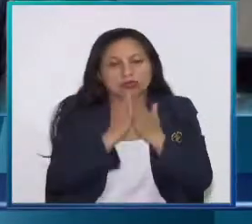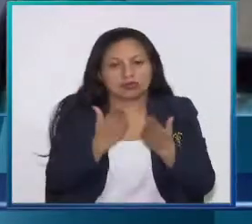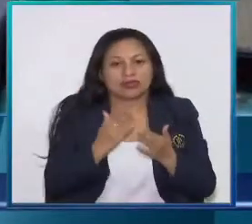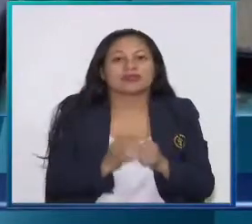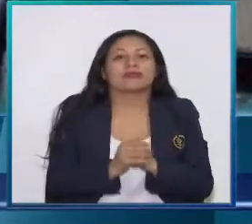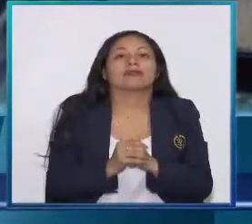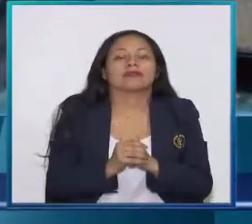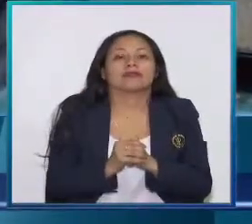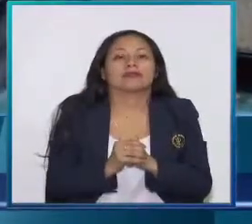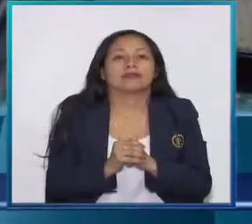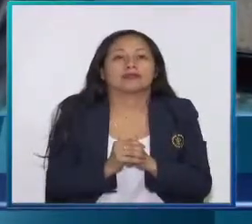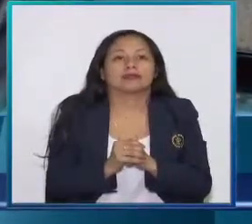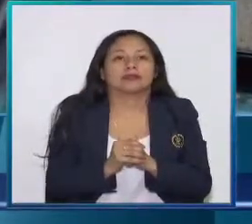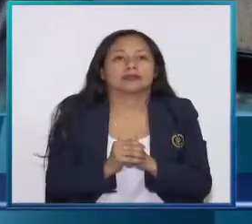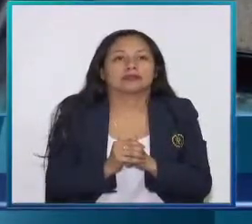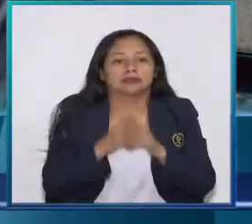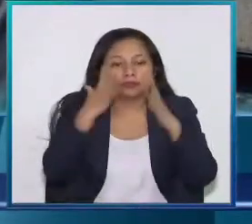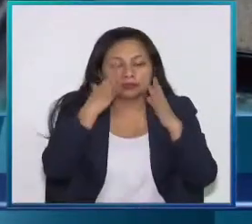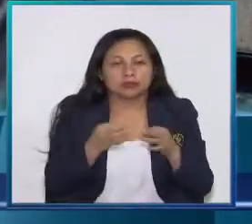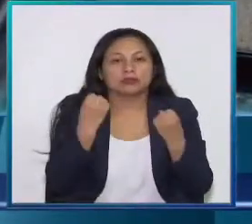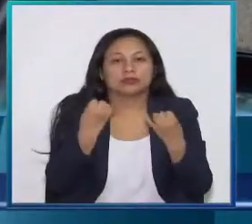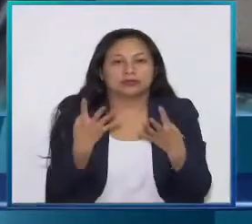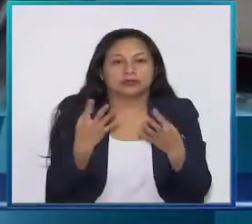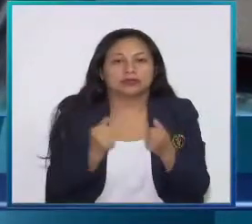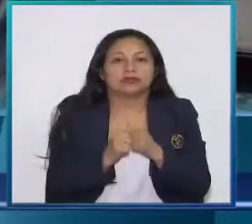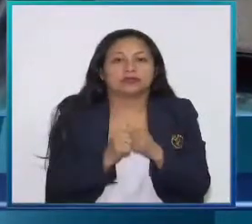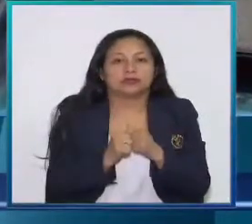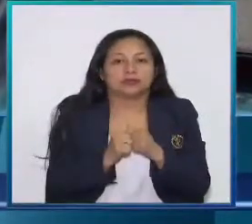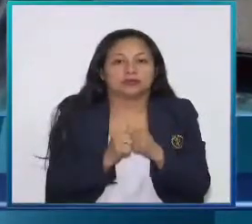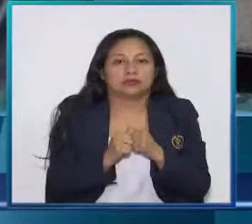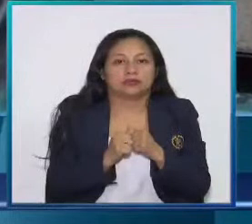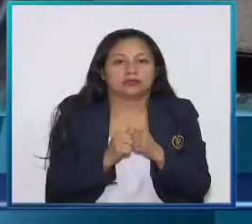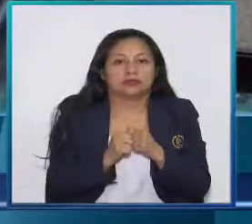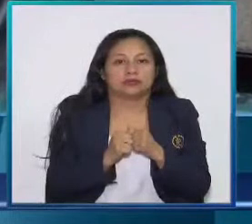Guatemala. Acuerdo número